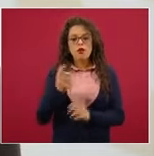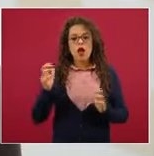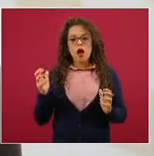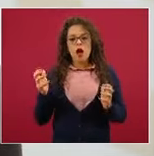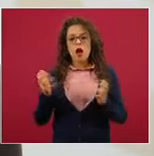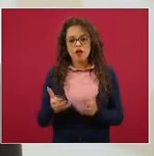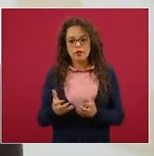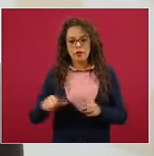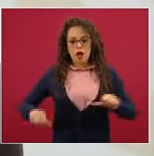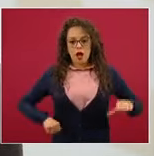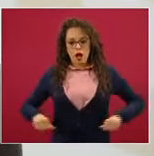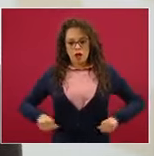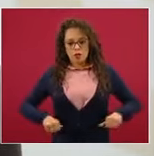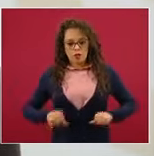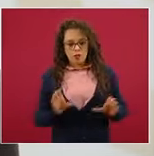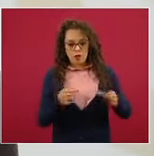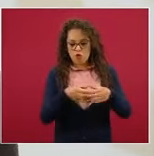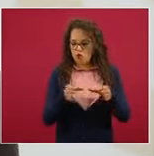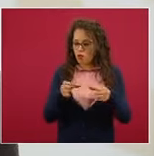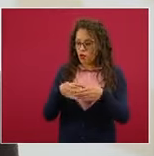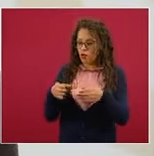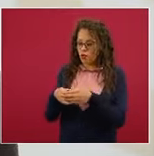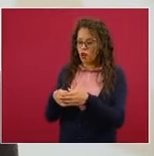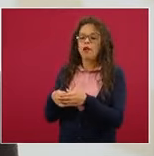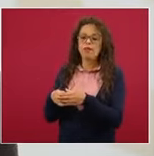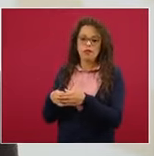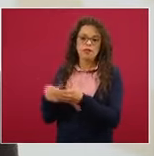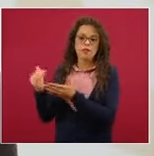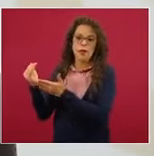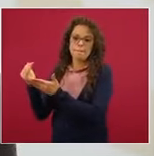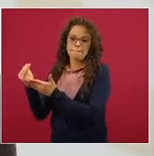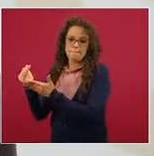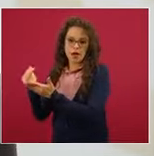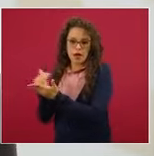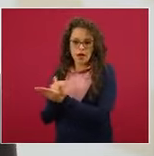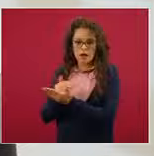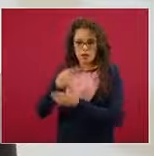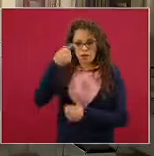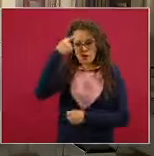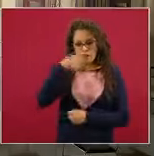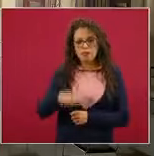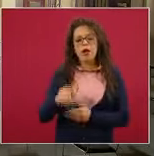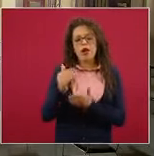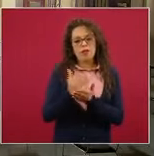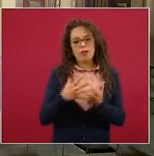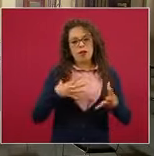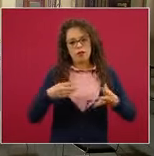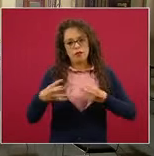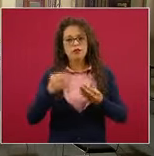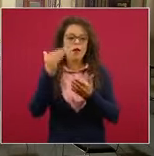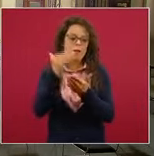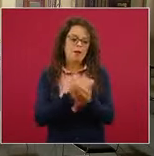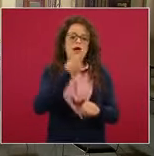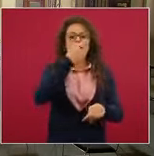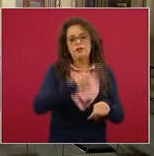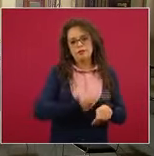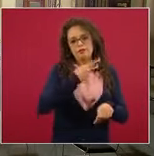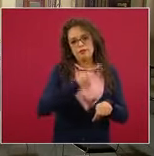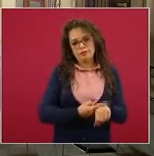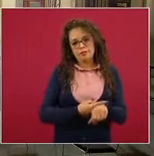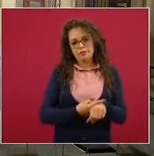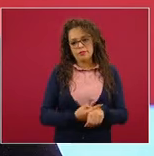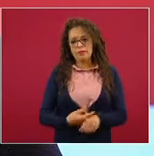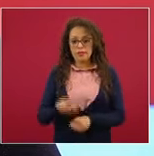comunitarias para disminuir la transmisión, los contagios y por lo tanto la enfermedad. En la medida en que